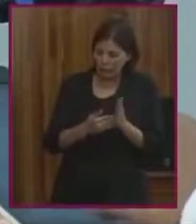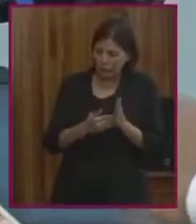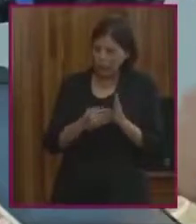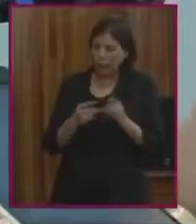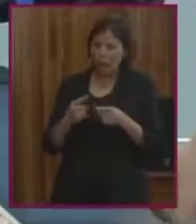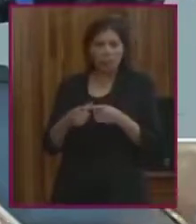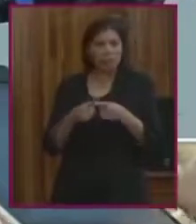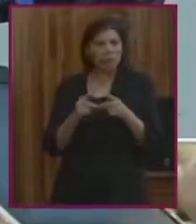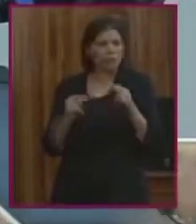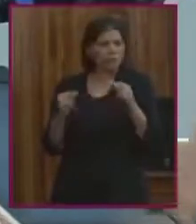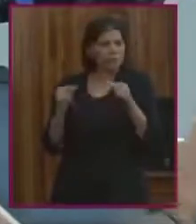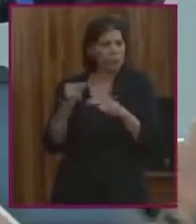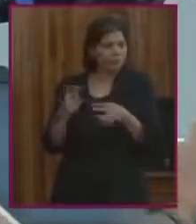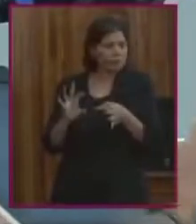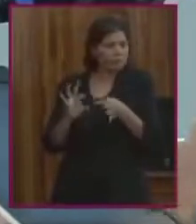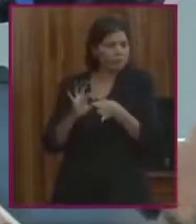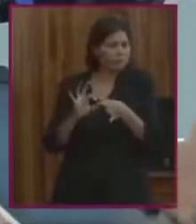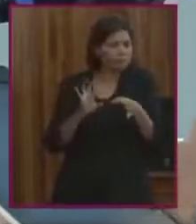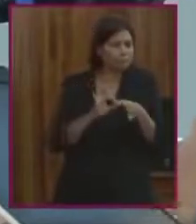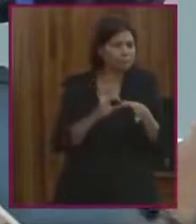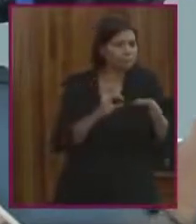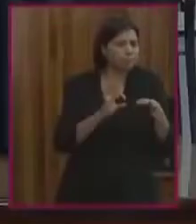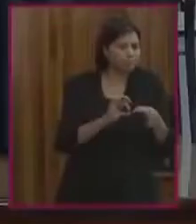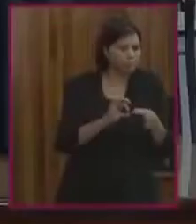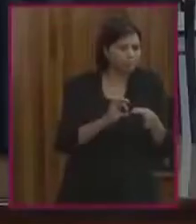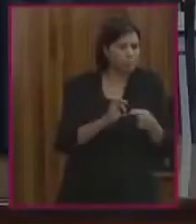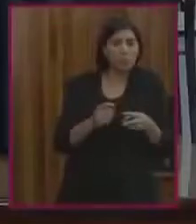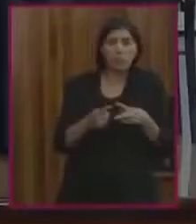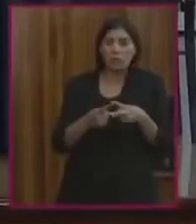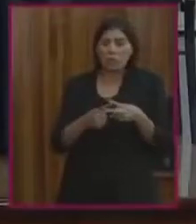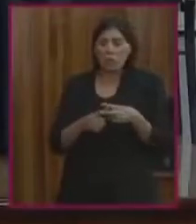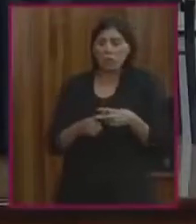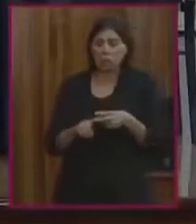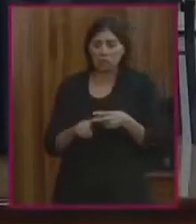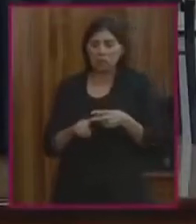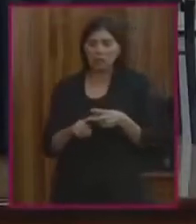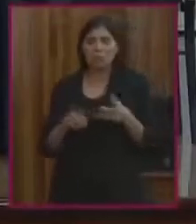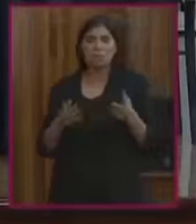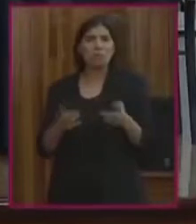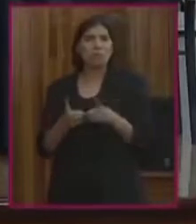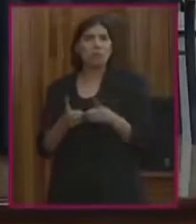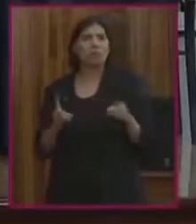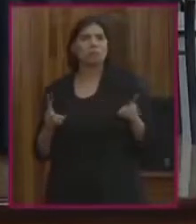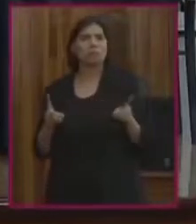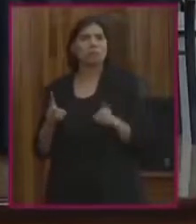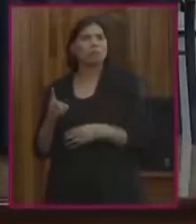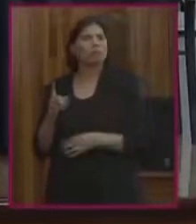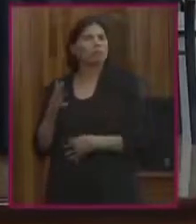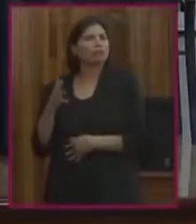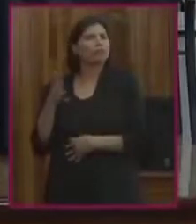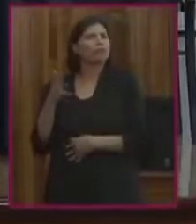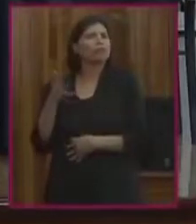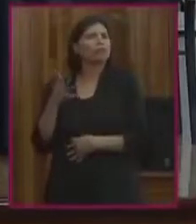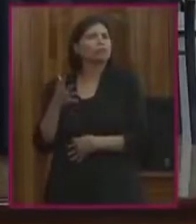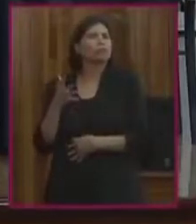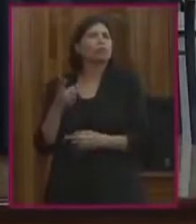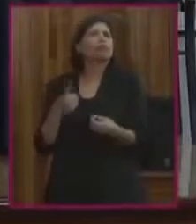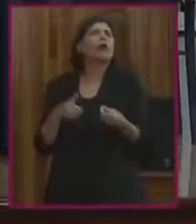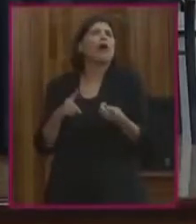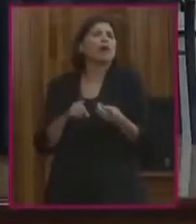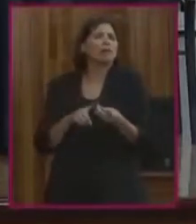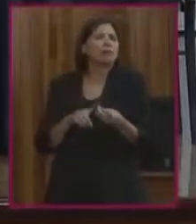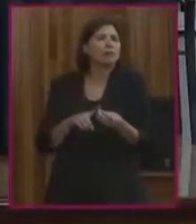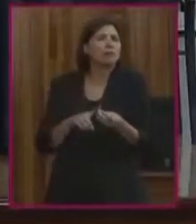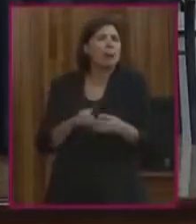niveles, tiene que partir del concreto más desarrollado, efectivamente. O sea, ¿hacia dónde estás formando y para